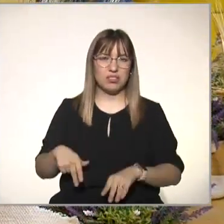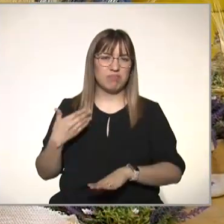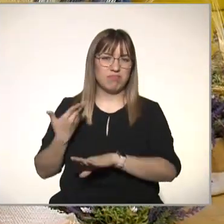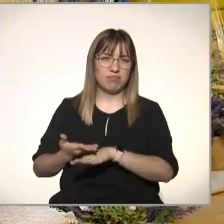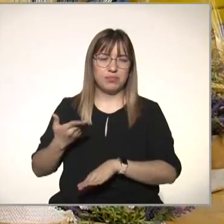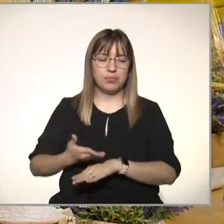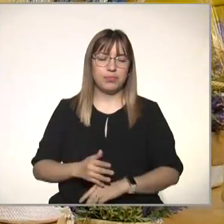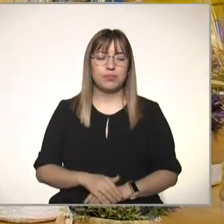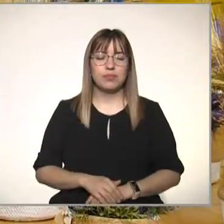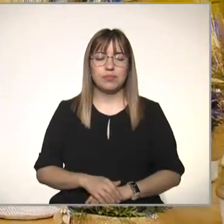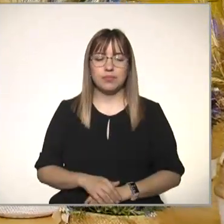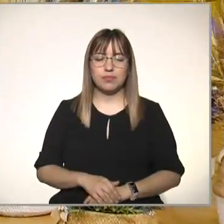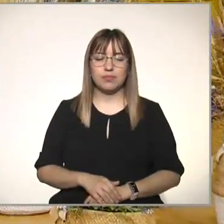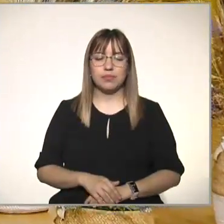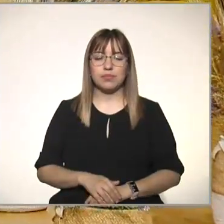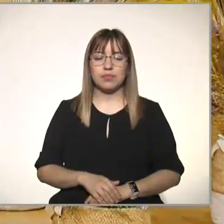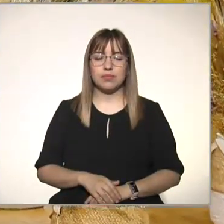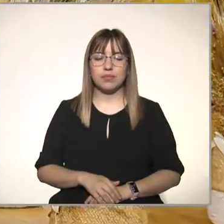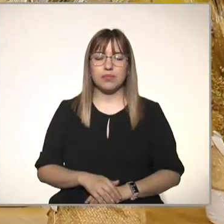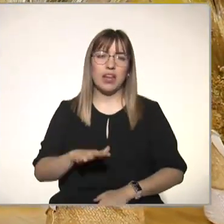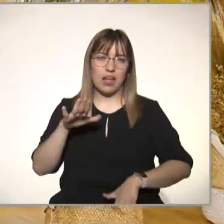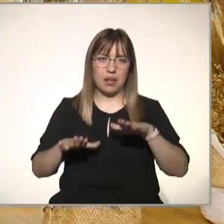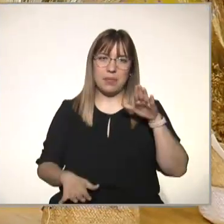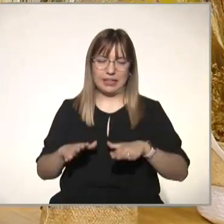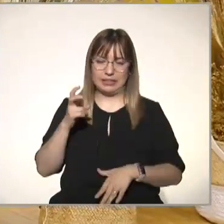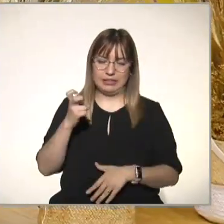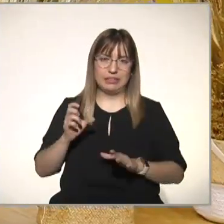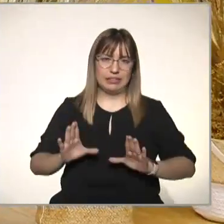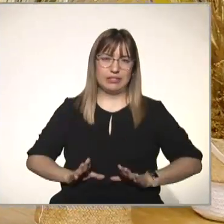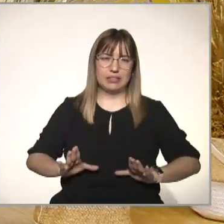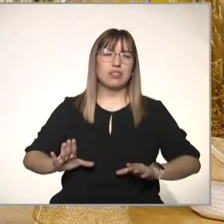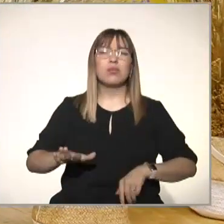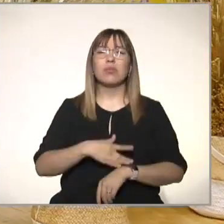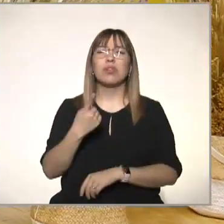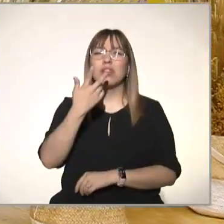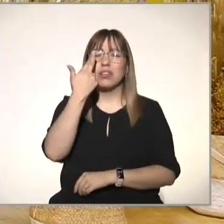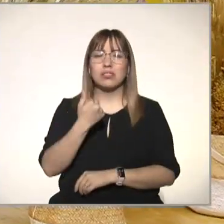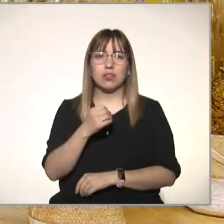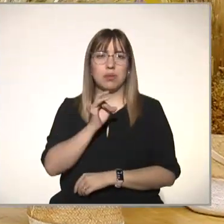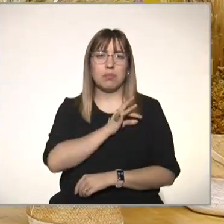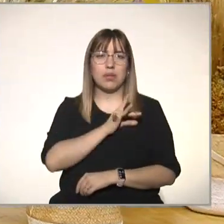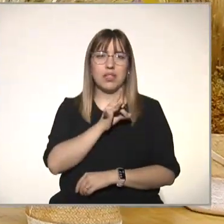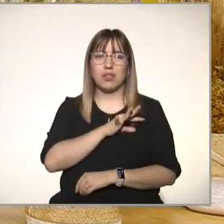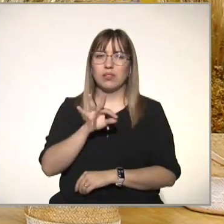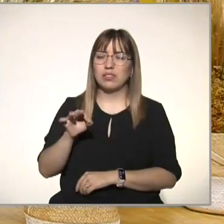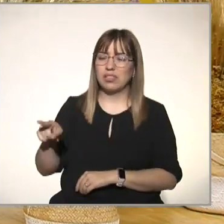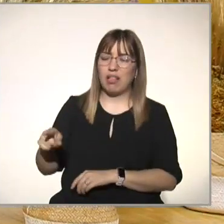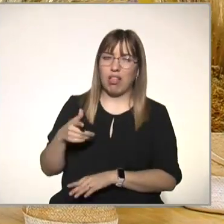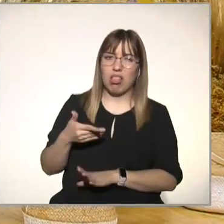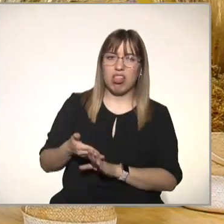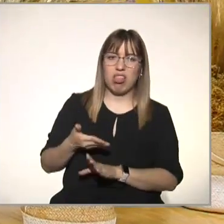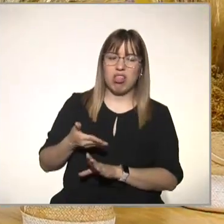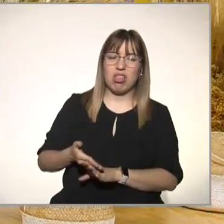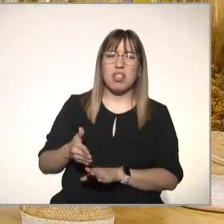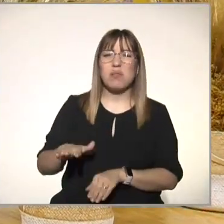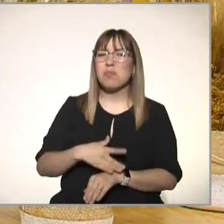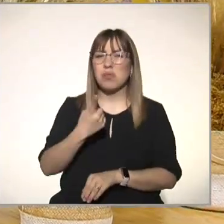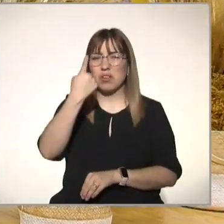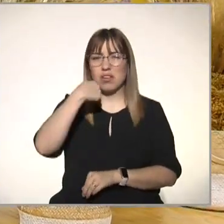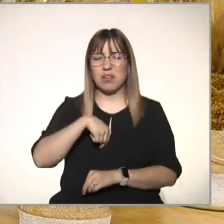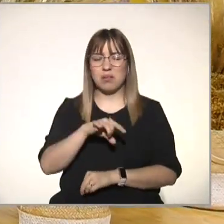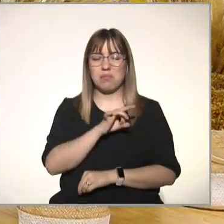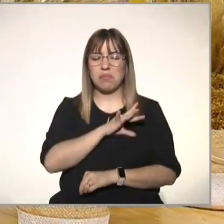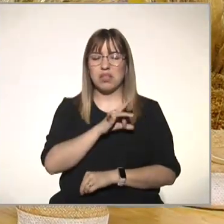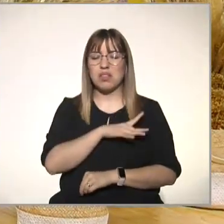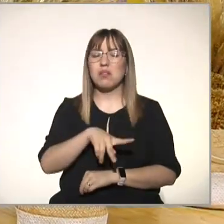esta actitud, lo decías, Luz, se puede hacer por el miedo, ¿no? Por este temor a que vayan a rechazar a tu ser querido. Sin embargo, también yo creo que tiene mucho que ver con la